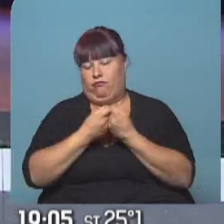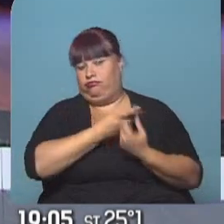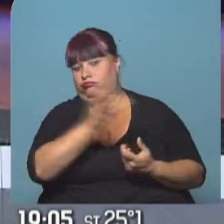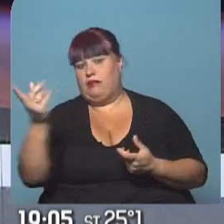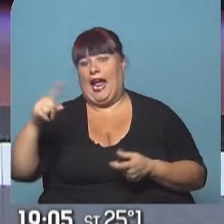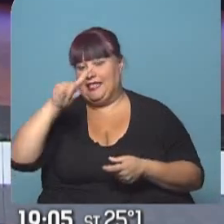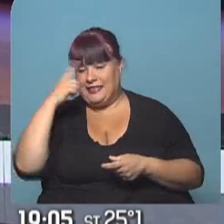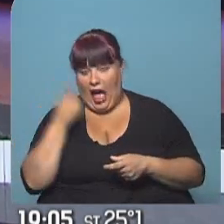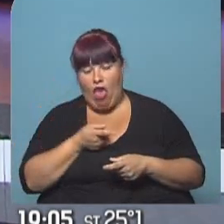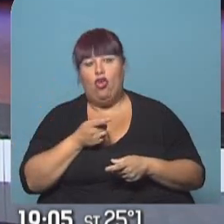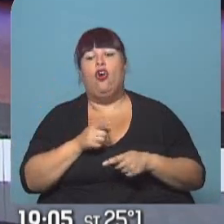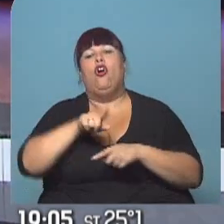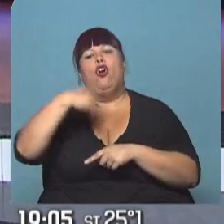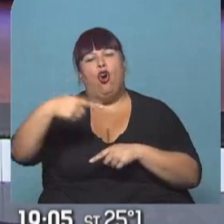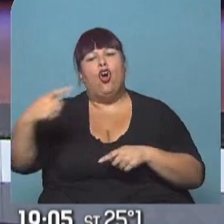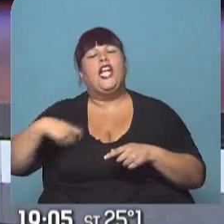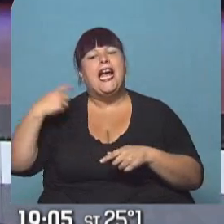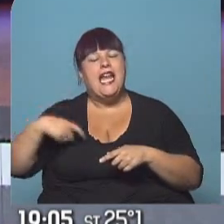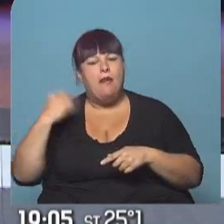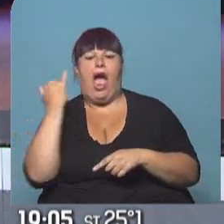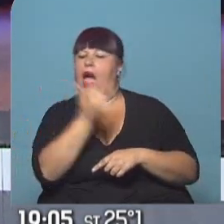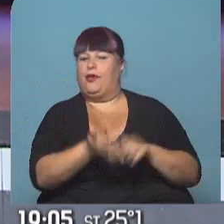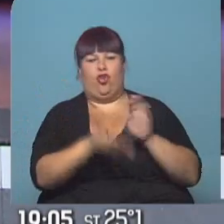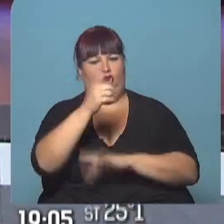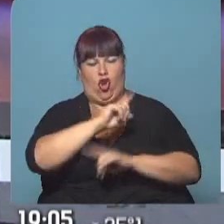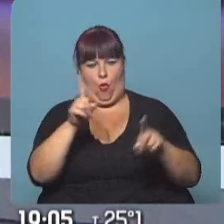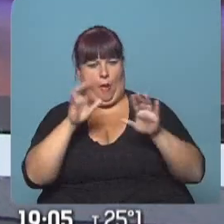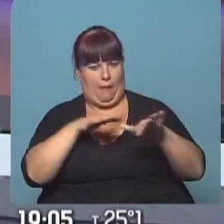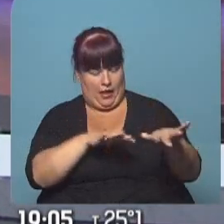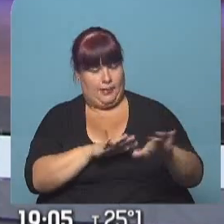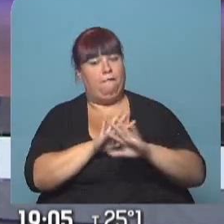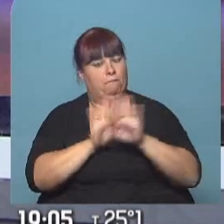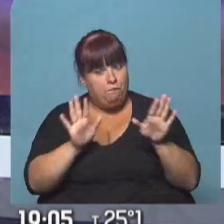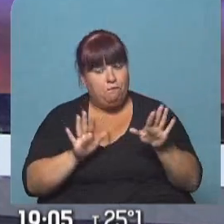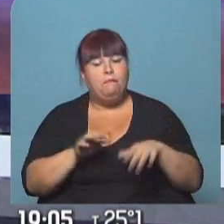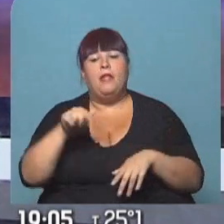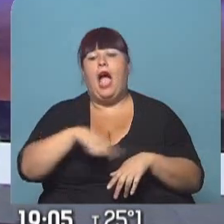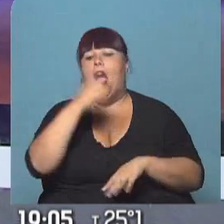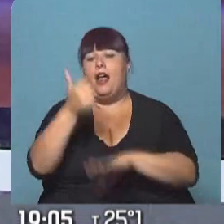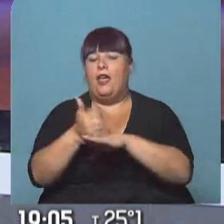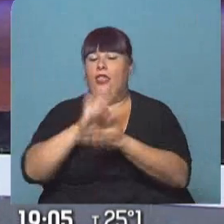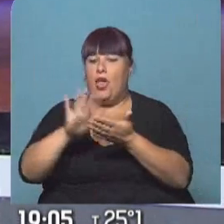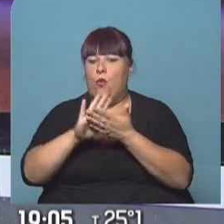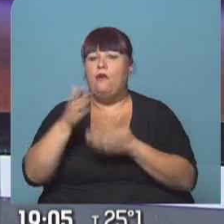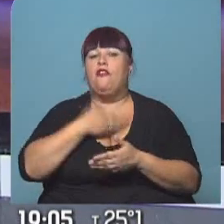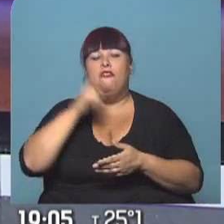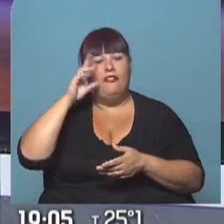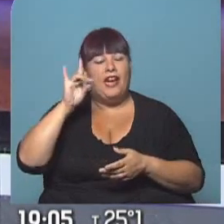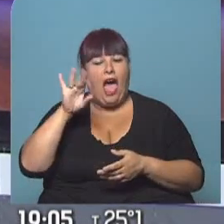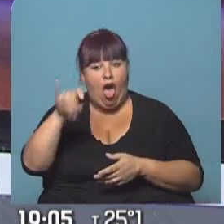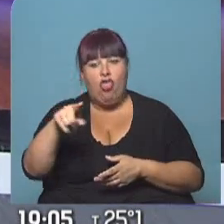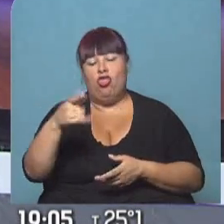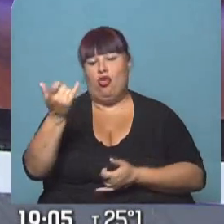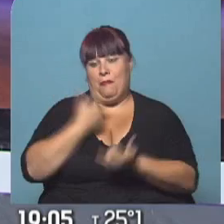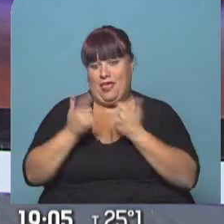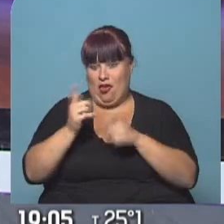de estatales, y otros varios gremios que han avisado que no adhieren. Pero vamos ya al móvil nuevamente con Fernando Alonso, que, como